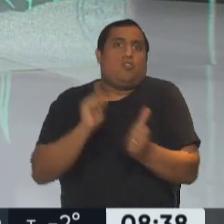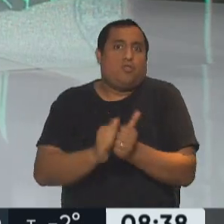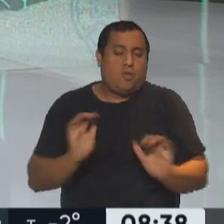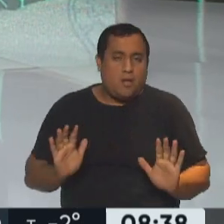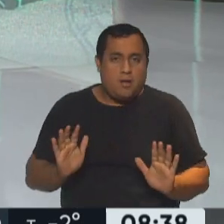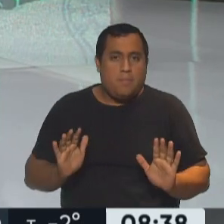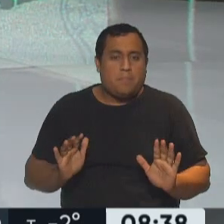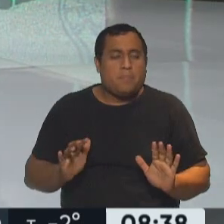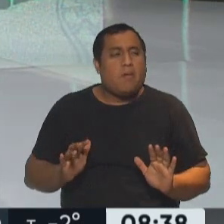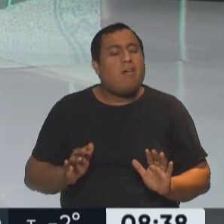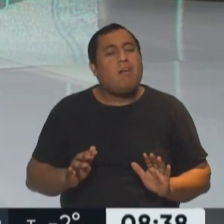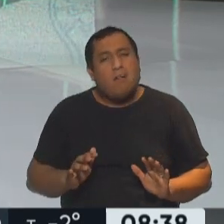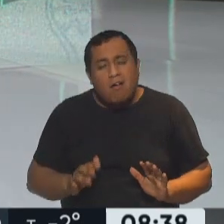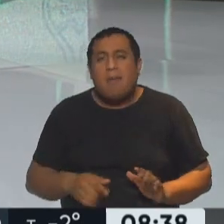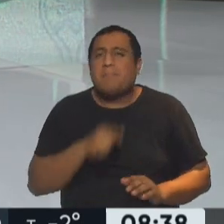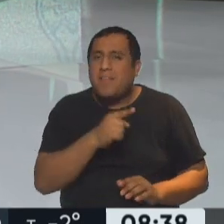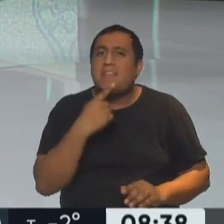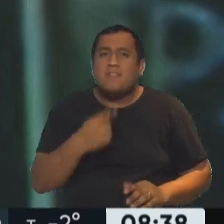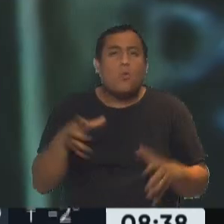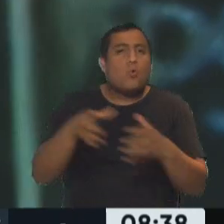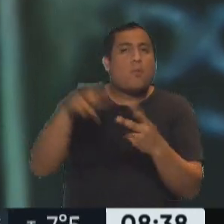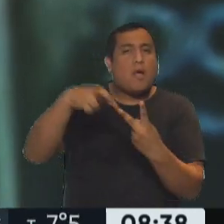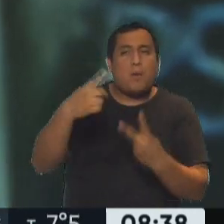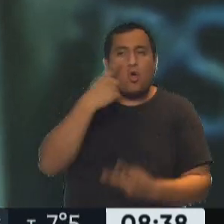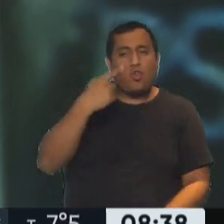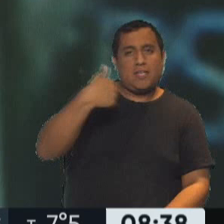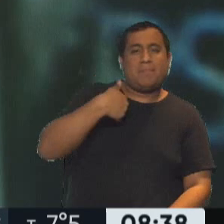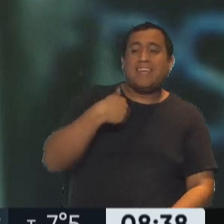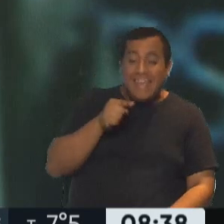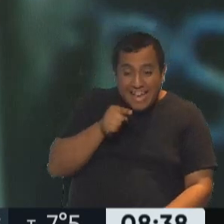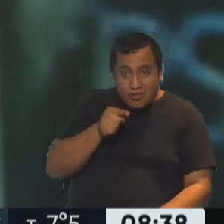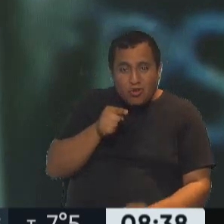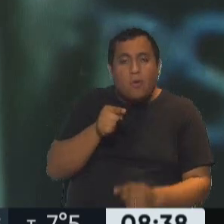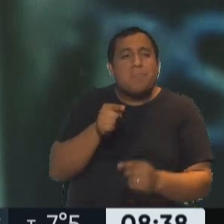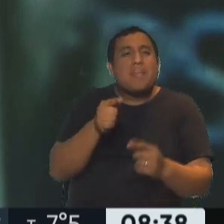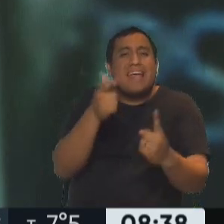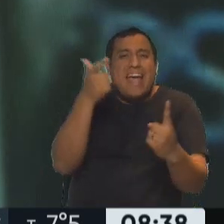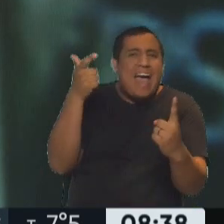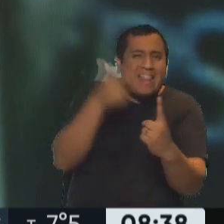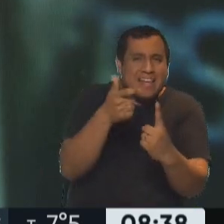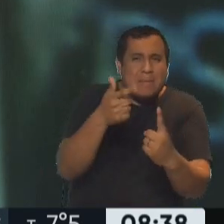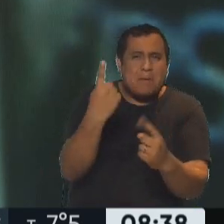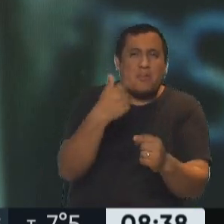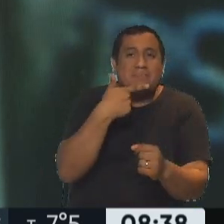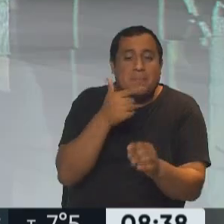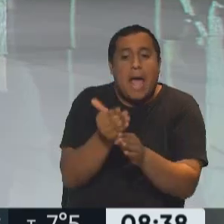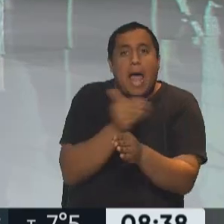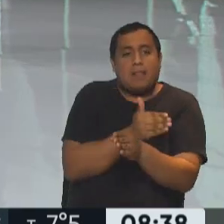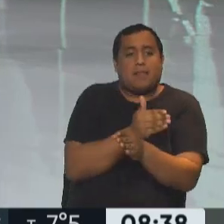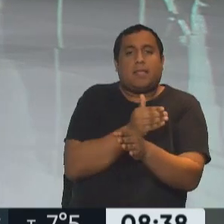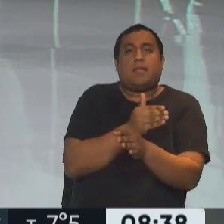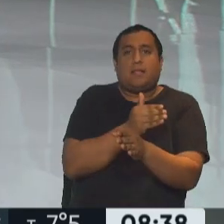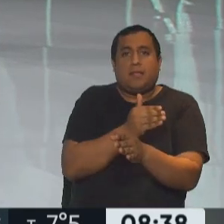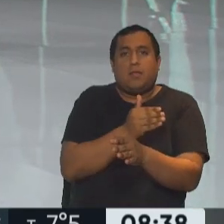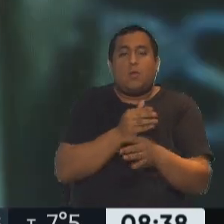Me conocen, dice, en la Cámpora. O sea, estás escuchando, es previo al ataque a la vicepresidenta del 1 de septiembre. ¿Es alguien de los cabecillas de